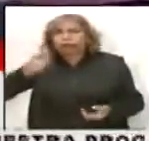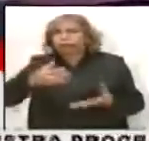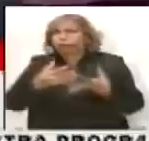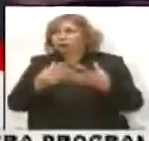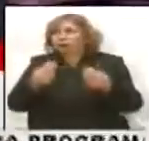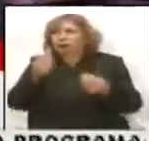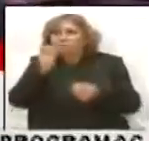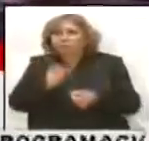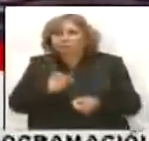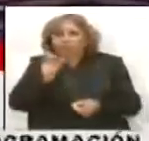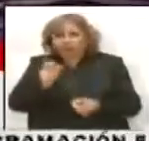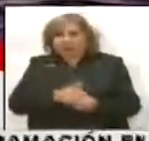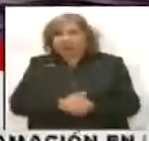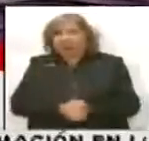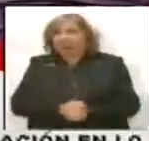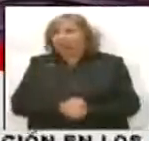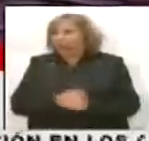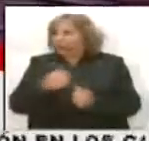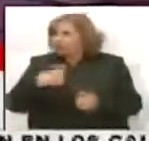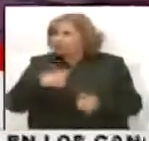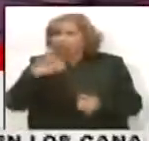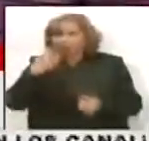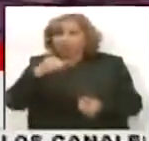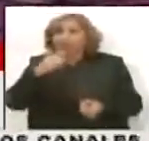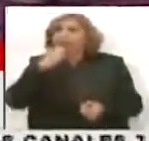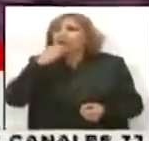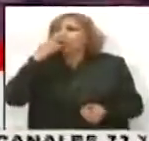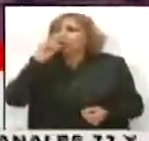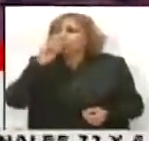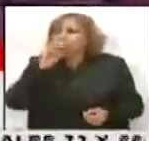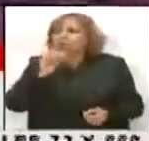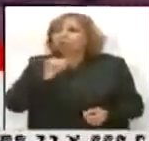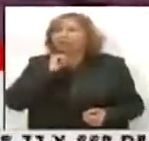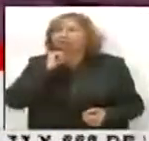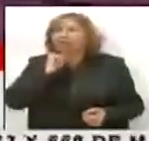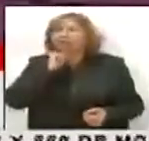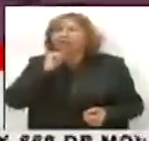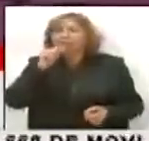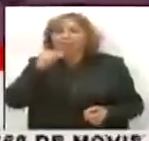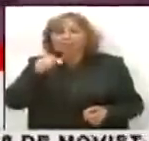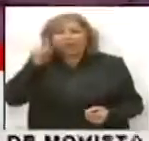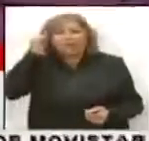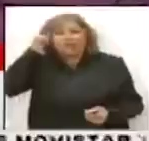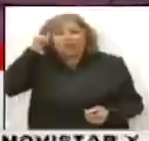del país, dispuestos a no olvidar? Yo siempre lo digo, lo que le hace falta a este país es